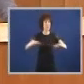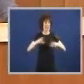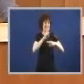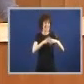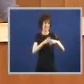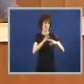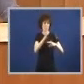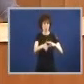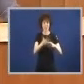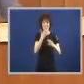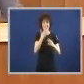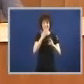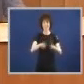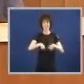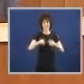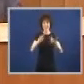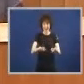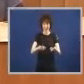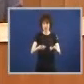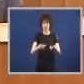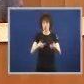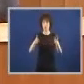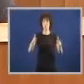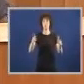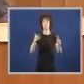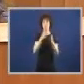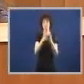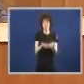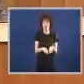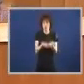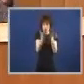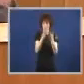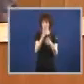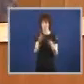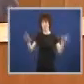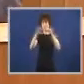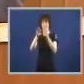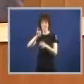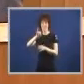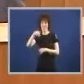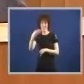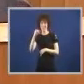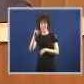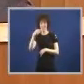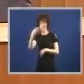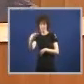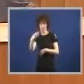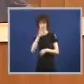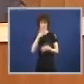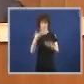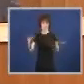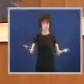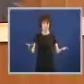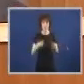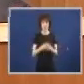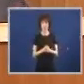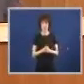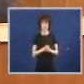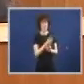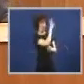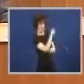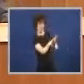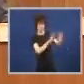razóns electorais converteuse nun dos factores de crecemento do PIB. Pois ben, non sei que era o que... Sí, non, 2